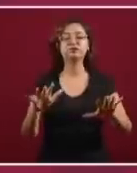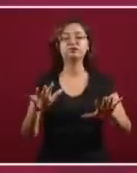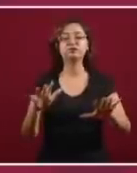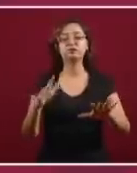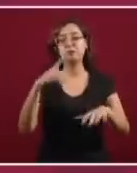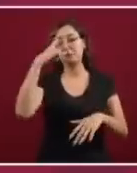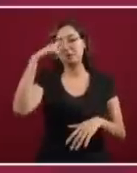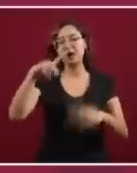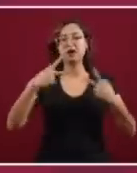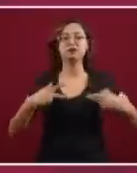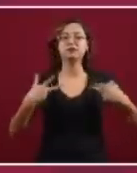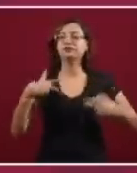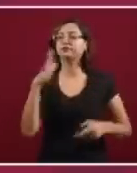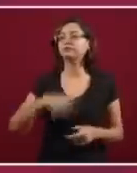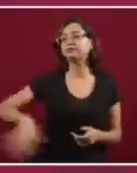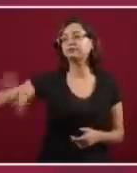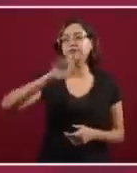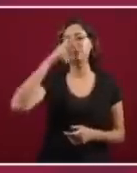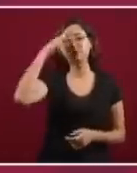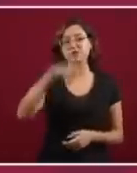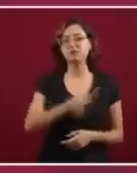todos los mexicanos